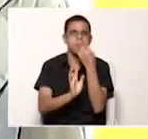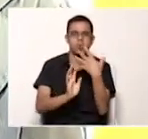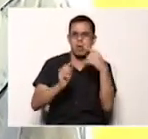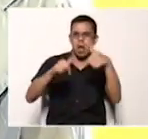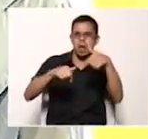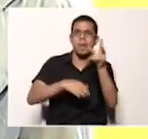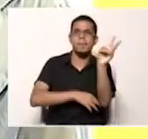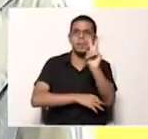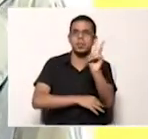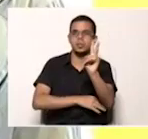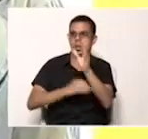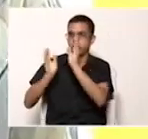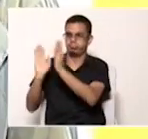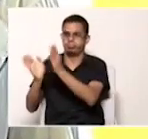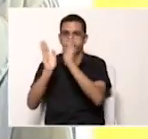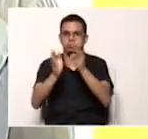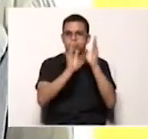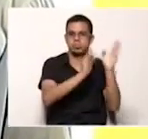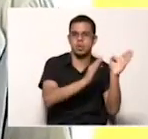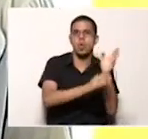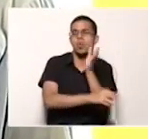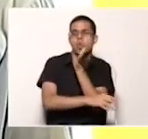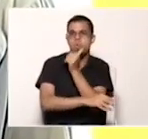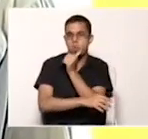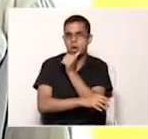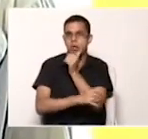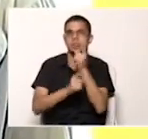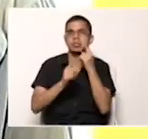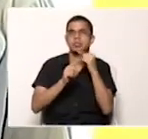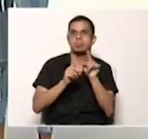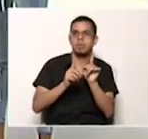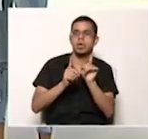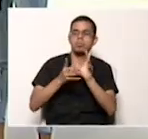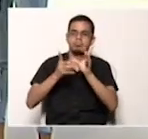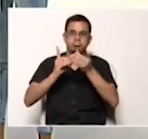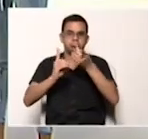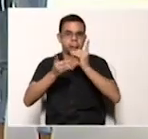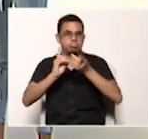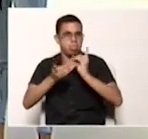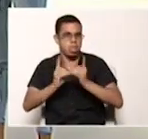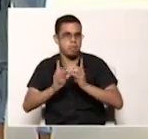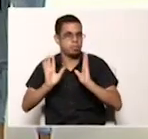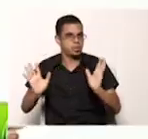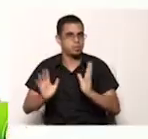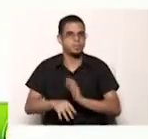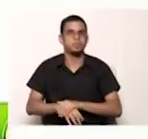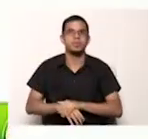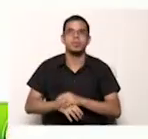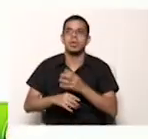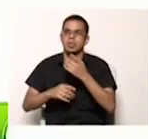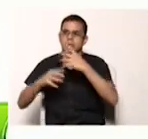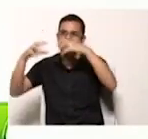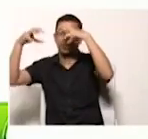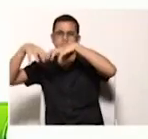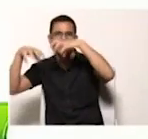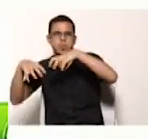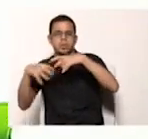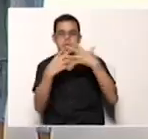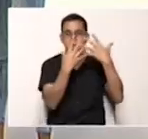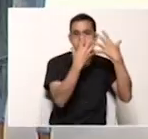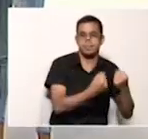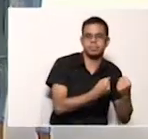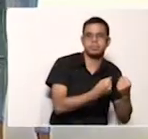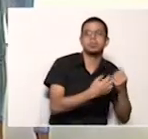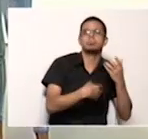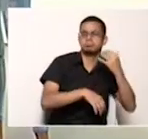como tal, pero sí existe un cambio. Por ejemplo, ya comenzaron las lluvias. Temporadas tenemos. Exactamente. Entonces, temporada de sequía, temporada de lluvia. Fíjate, yo le decía a la